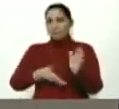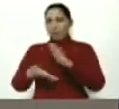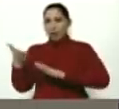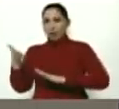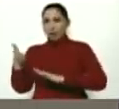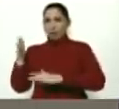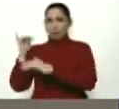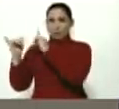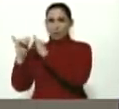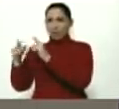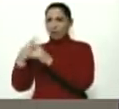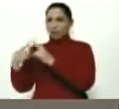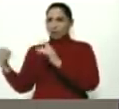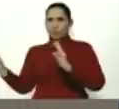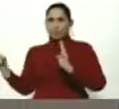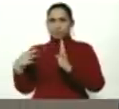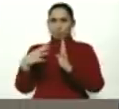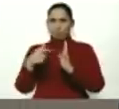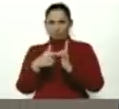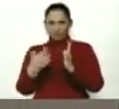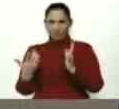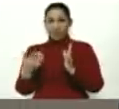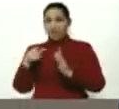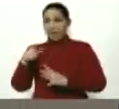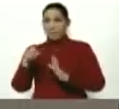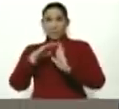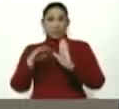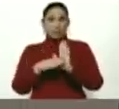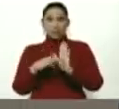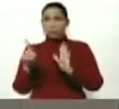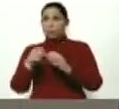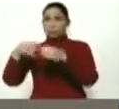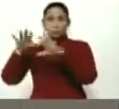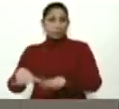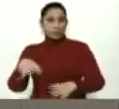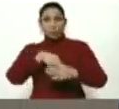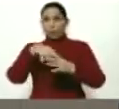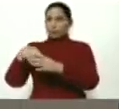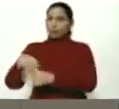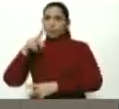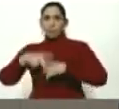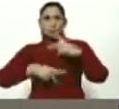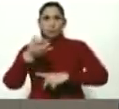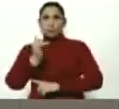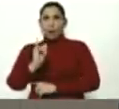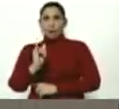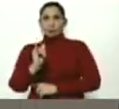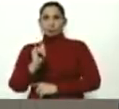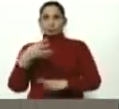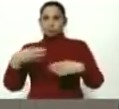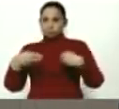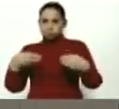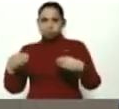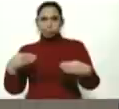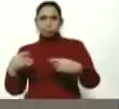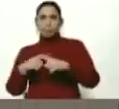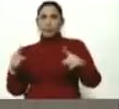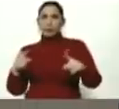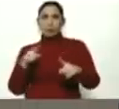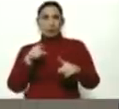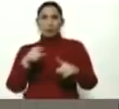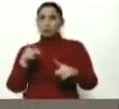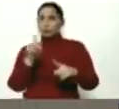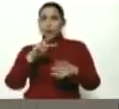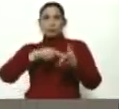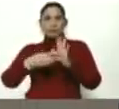social, de las medidas de cuarentena, no se ha suspendido la cuarentena. Hay un proceso de flexibilización, pero eso no